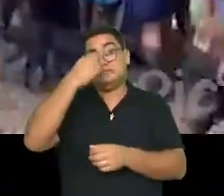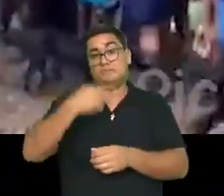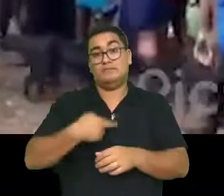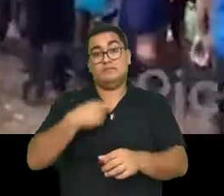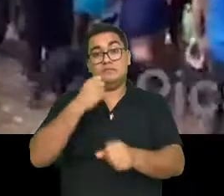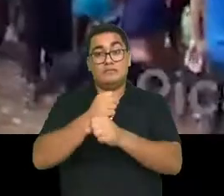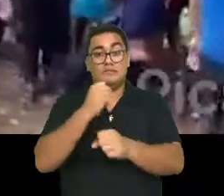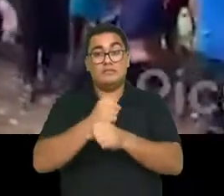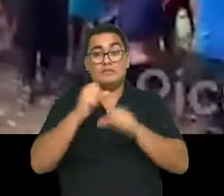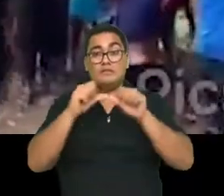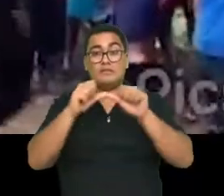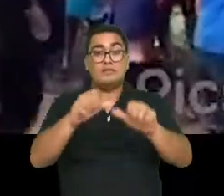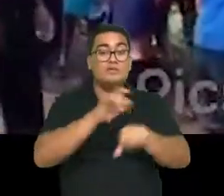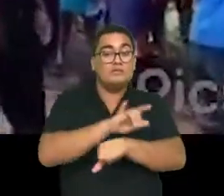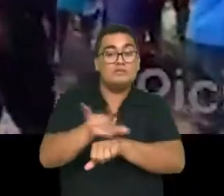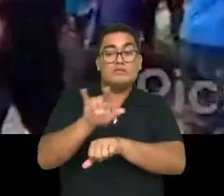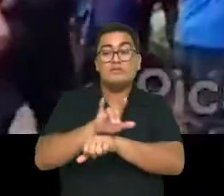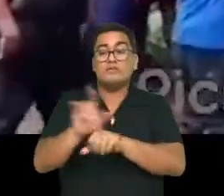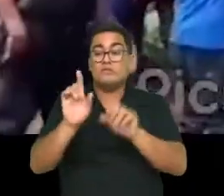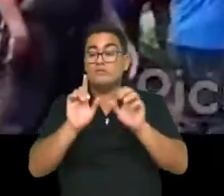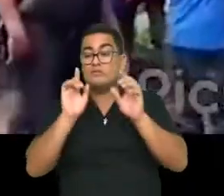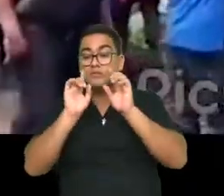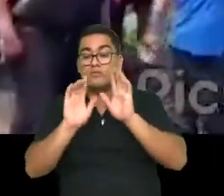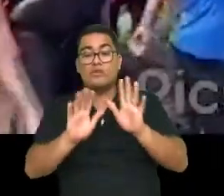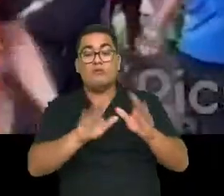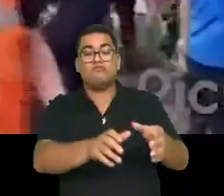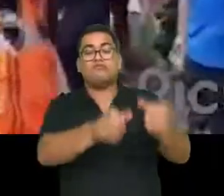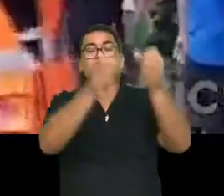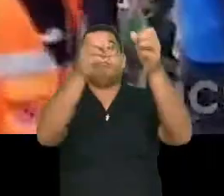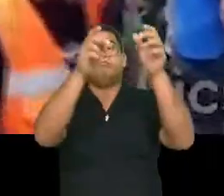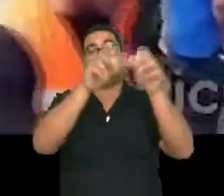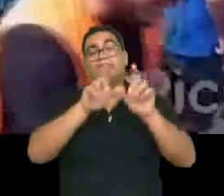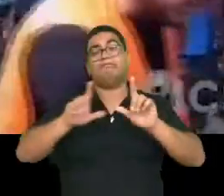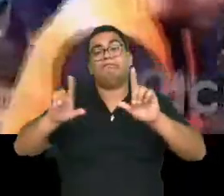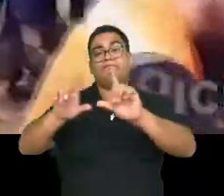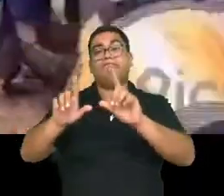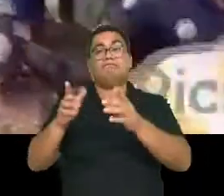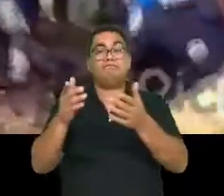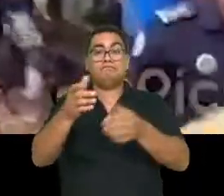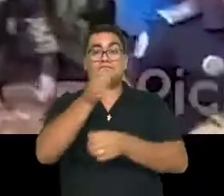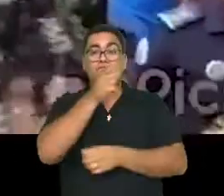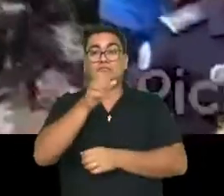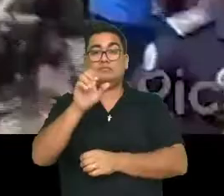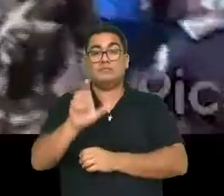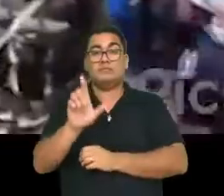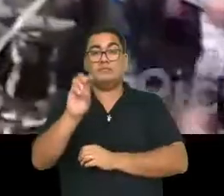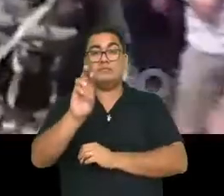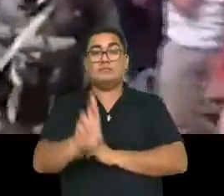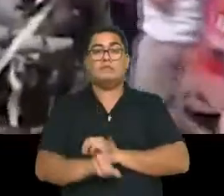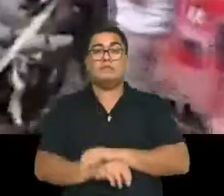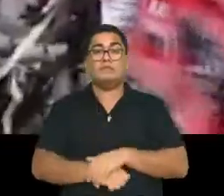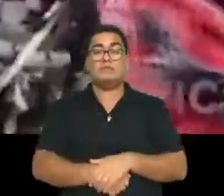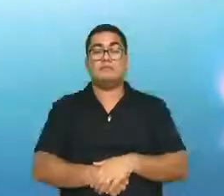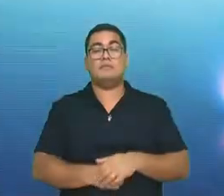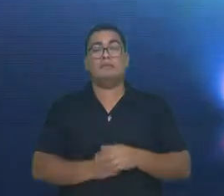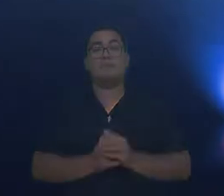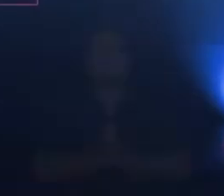continúan en sus labores de búsqueda y rescate en la zona afectada. Para el canal parlamentario les informó Elmer